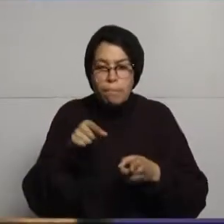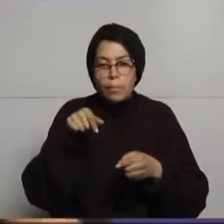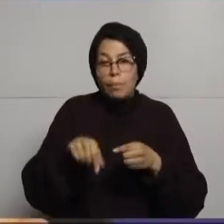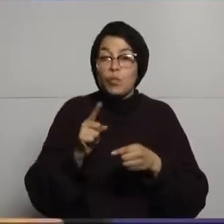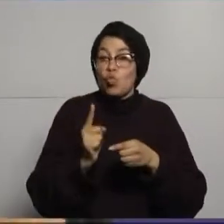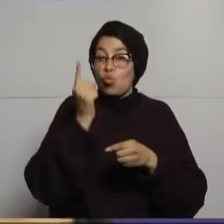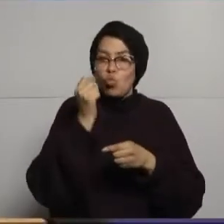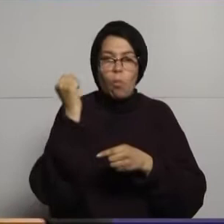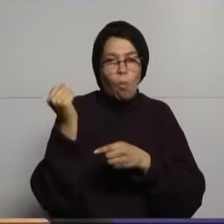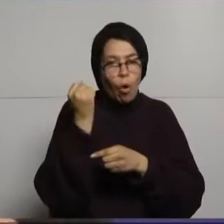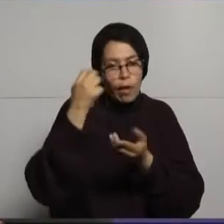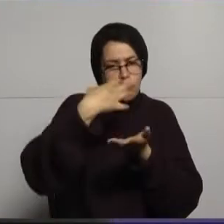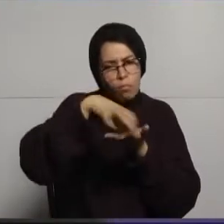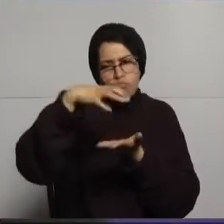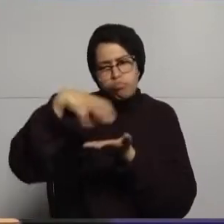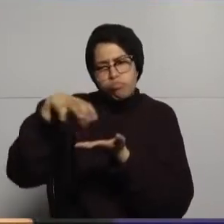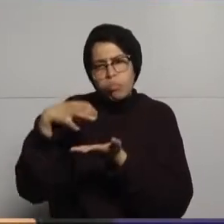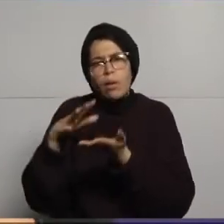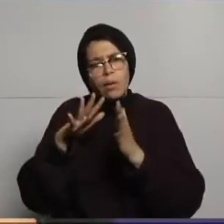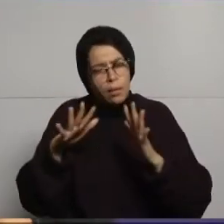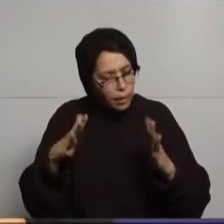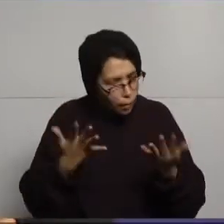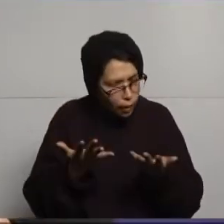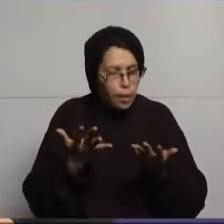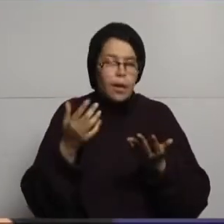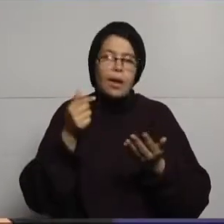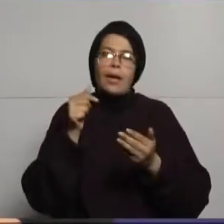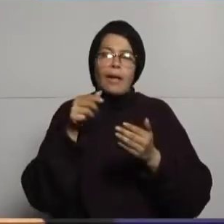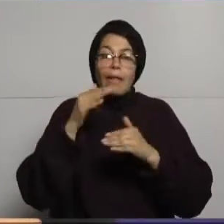pilares fundamentales para seguir desarrollando esta herramienta que